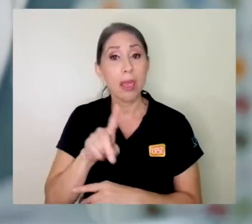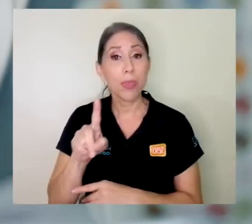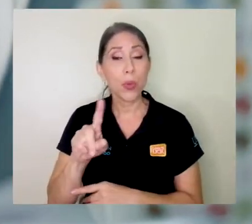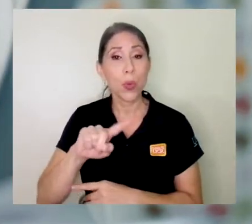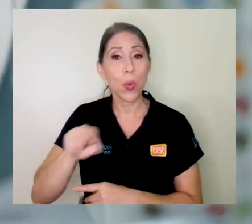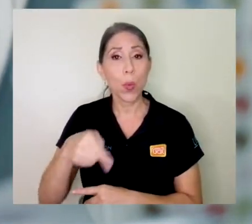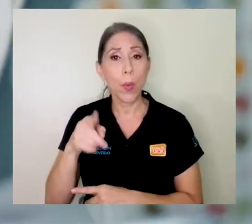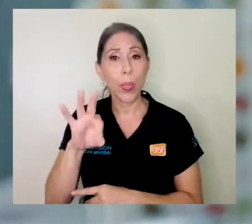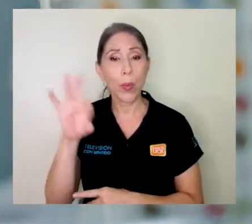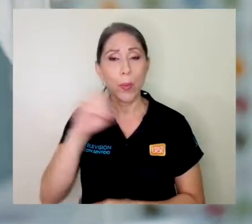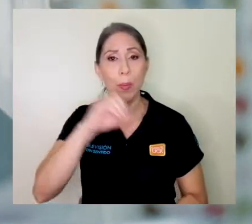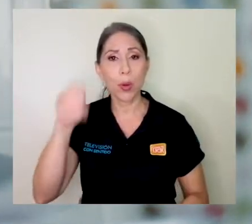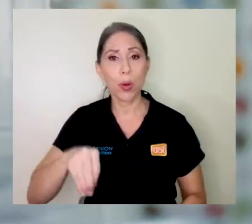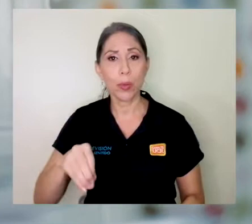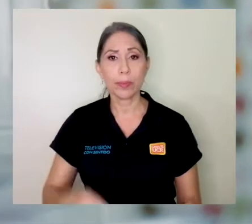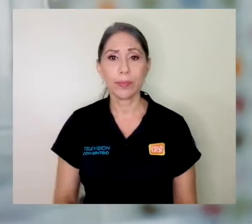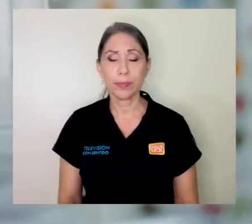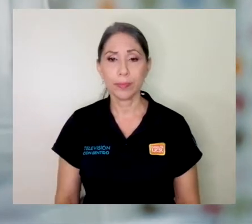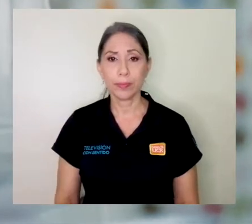21,9%.